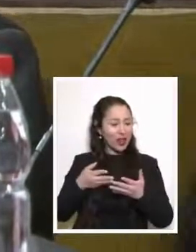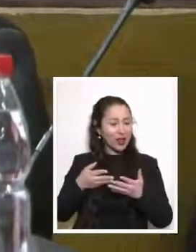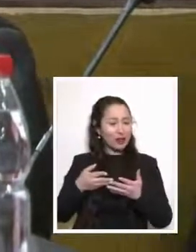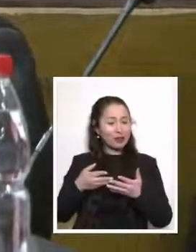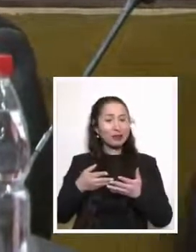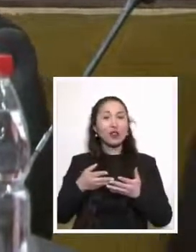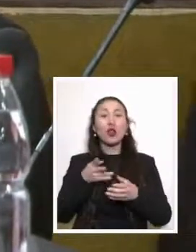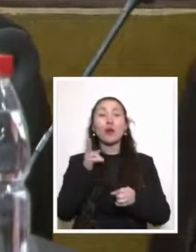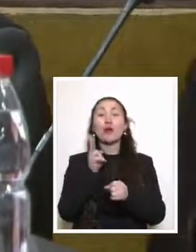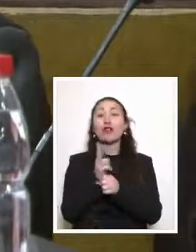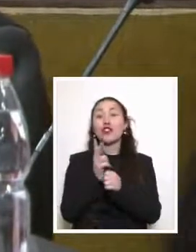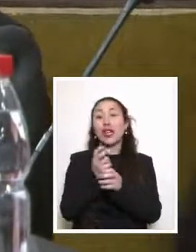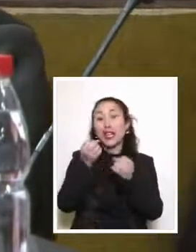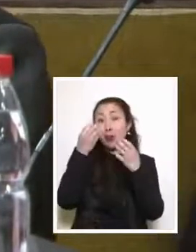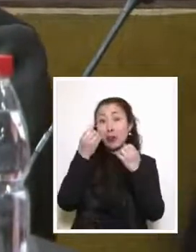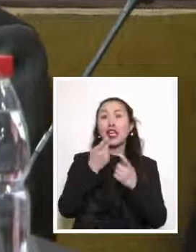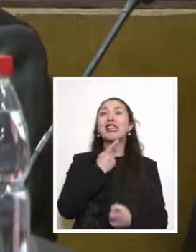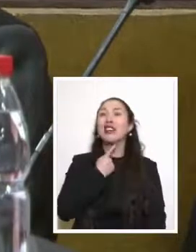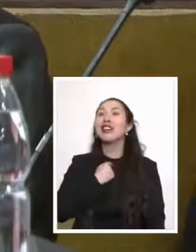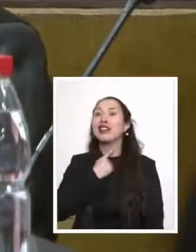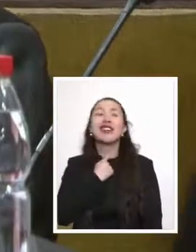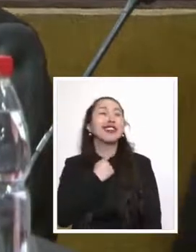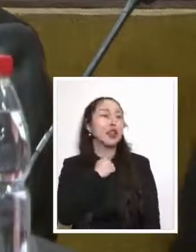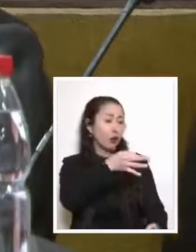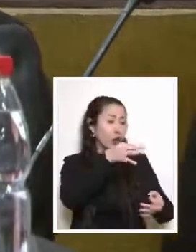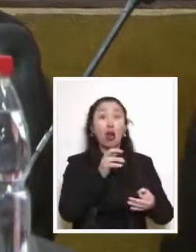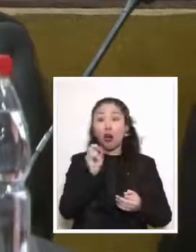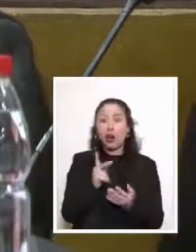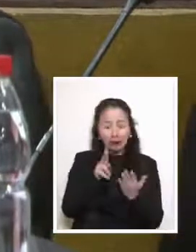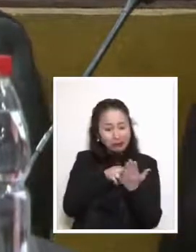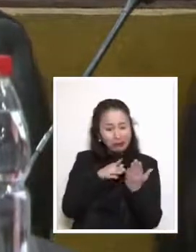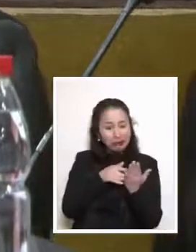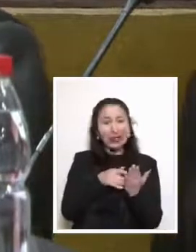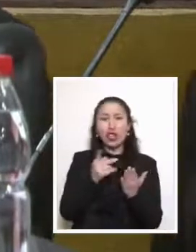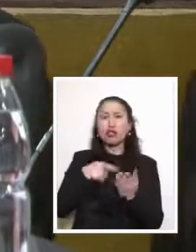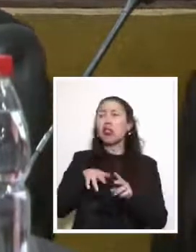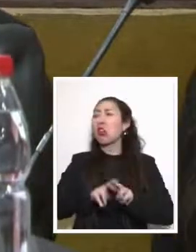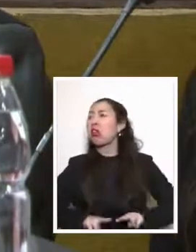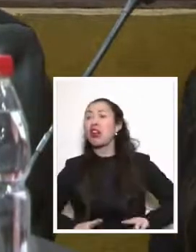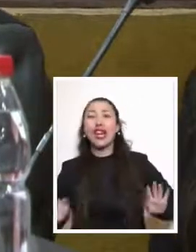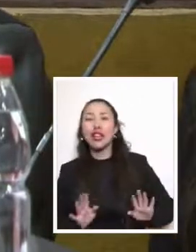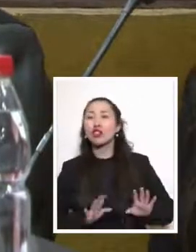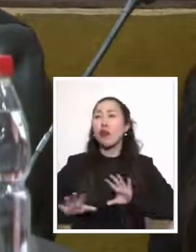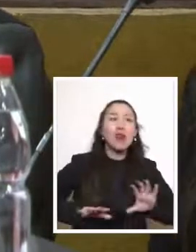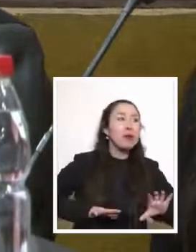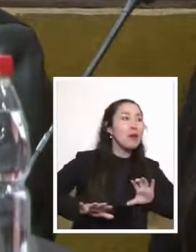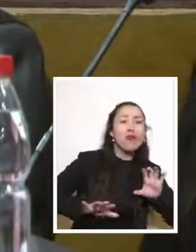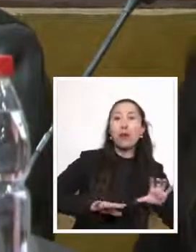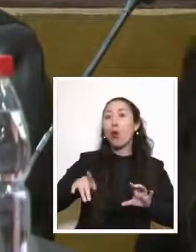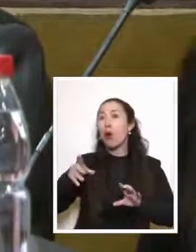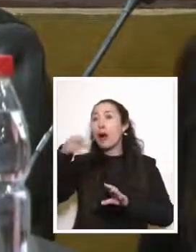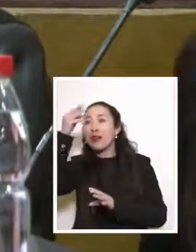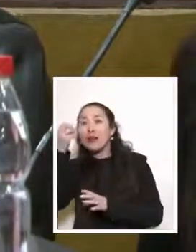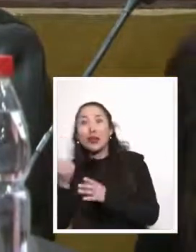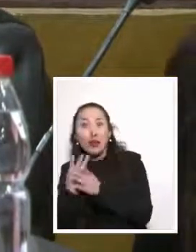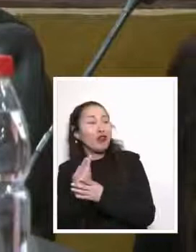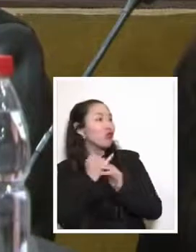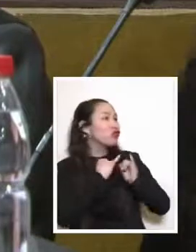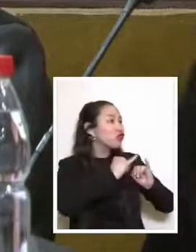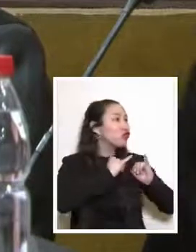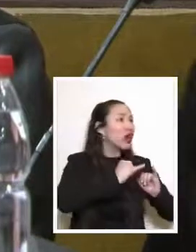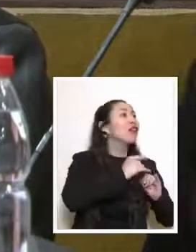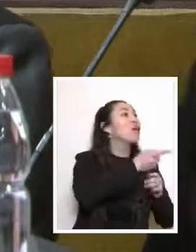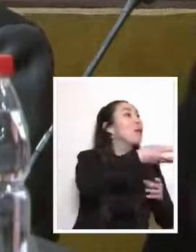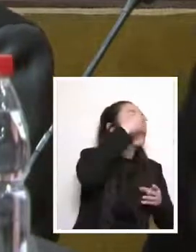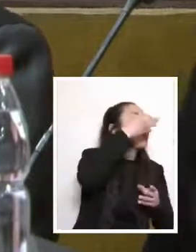de profesores en formación que nos interesamos, que no nos quedamos tranquilos, que buscamos y que decimos, aprendí esto, y puedo aprender